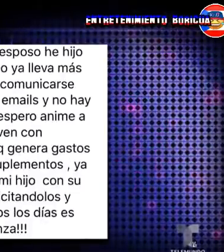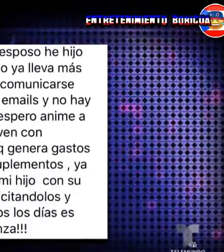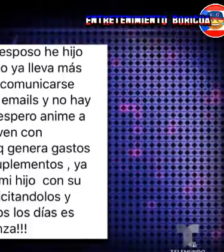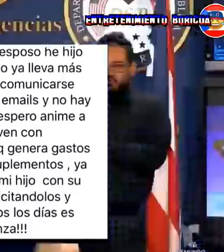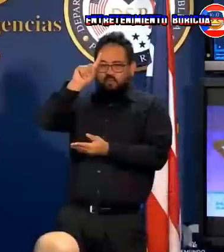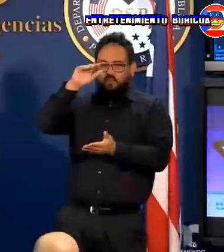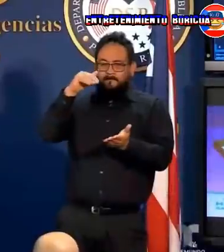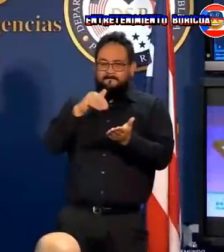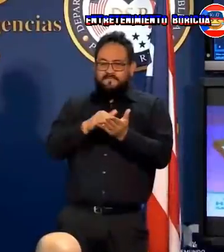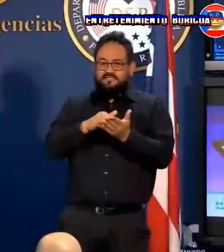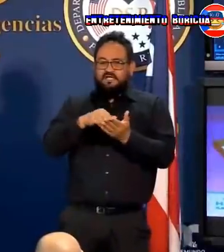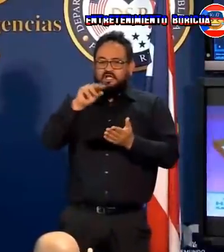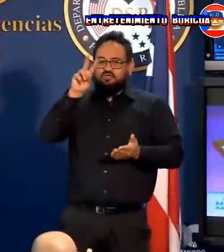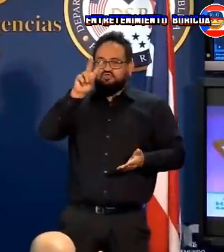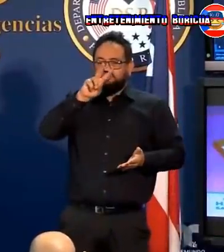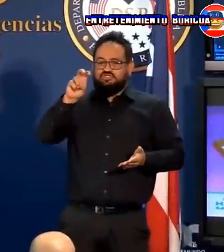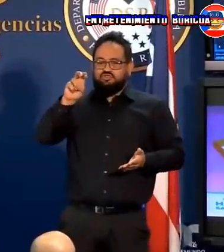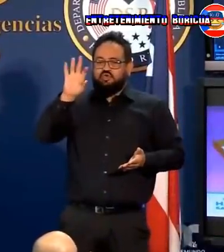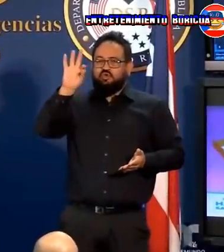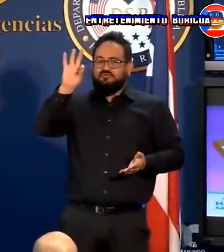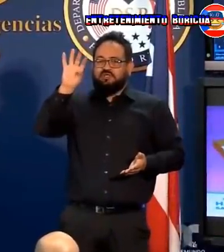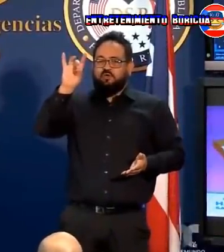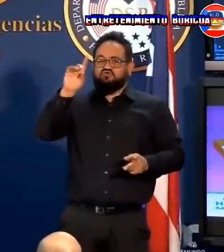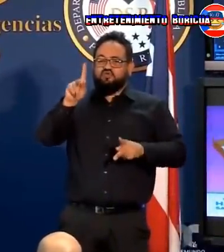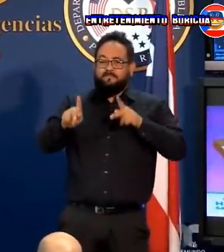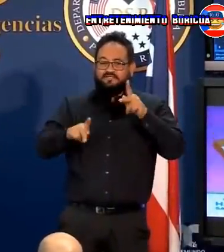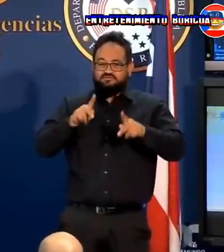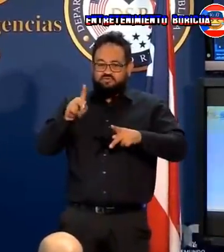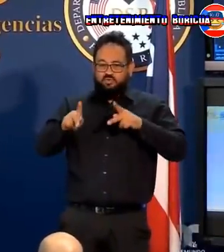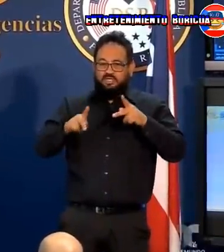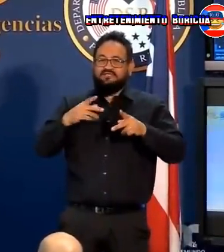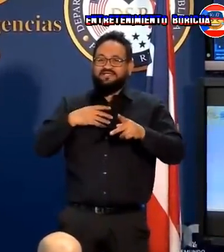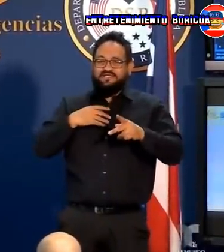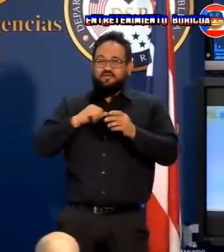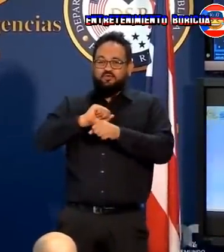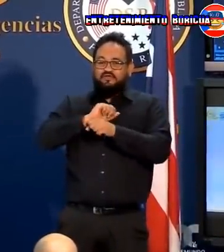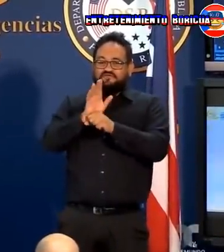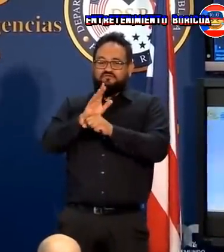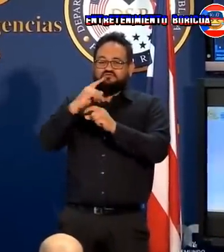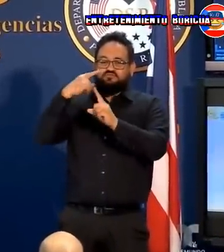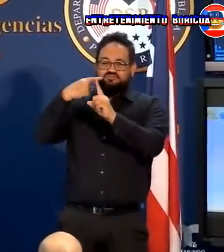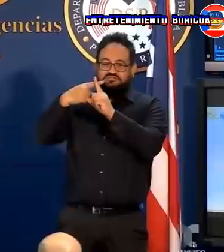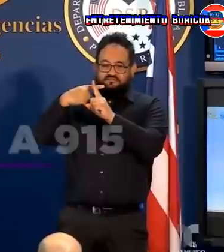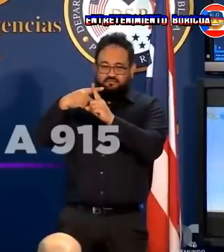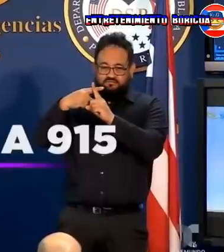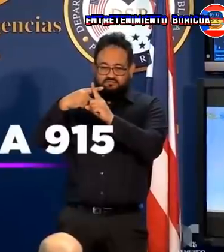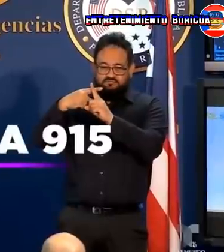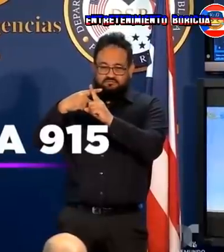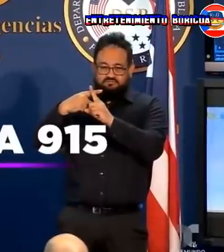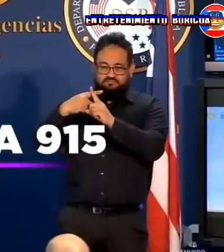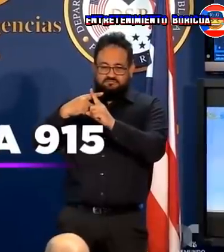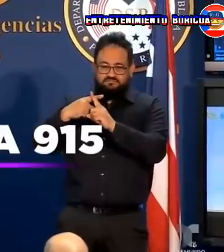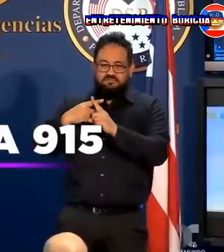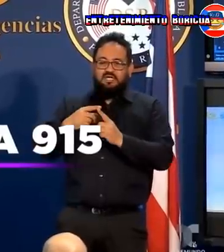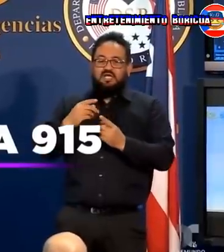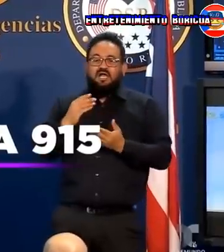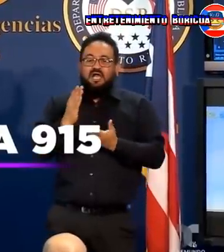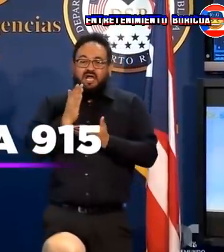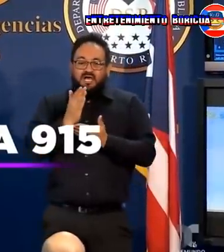o el PAN. El 21 de abril, Salud reconoció serios errores en el manejo de los datos y ajustó los casos confirmados